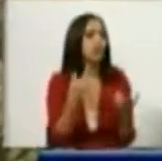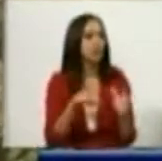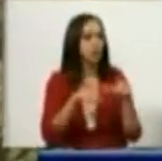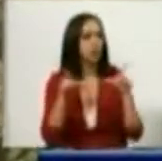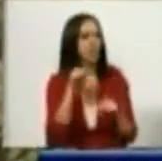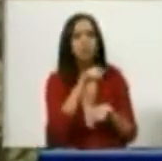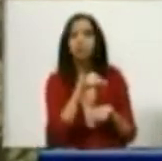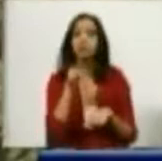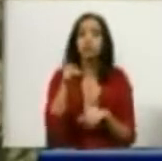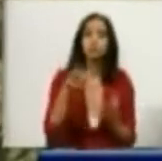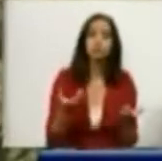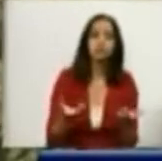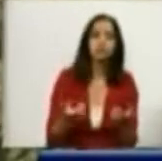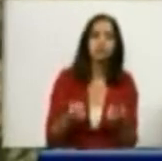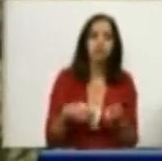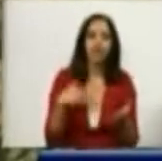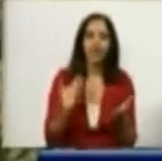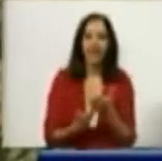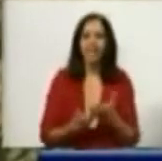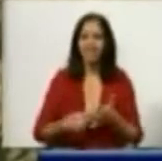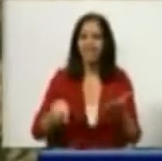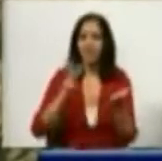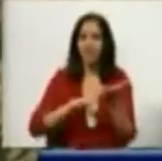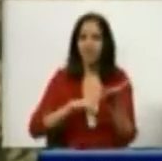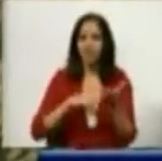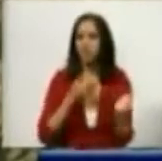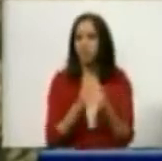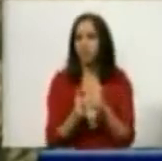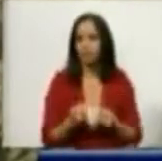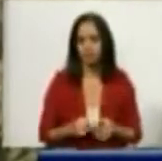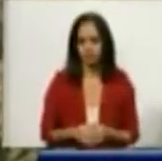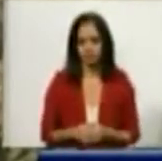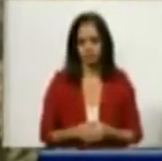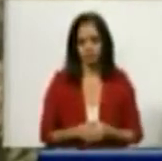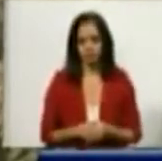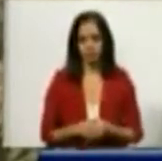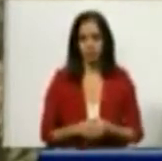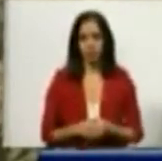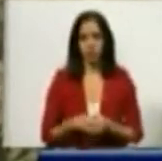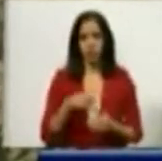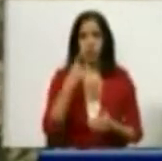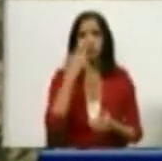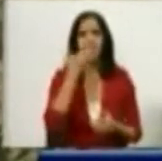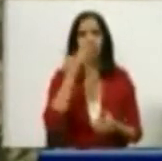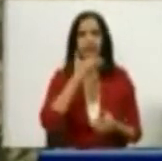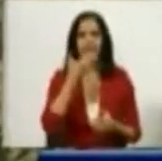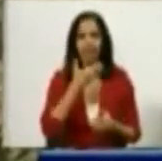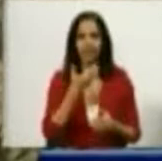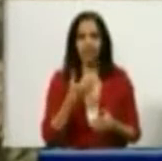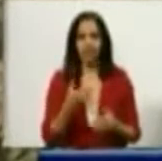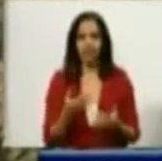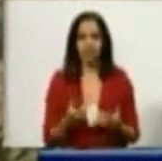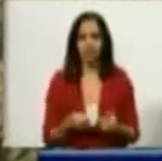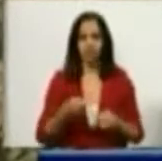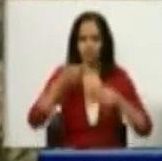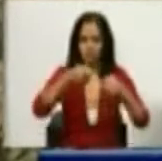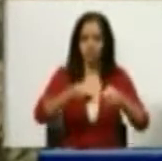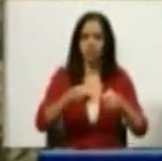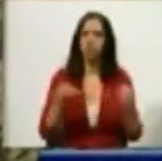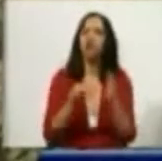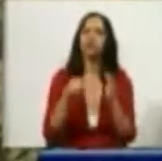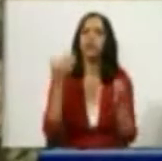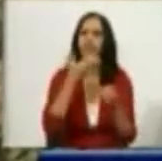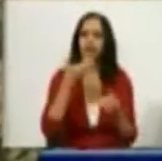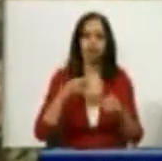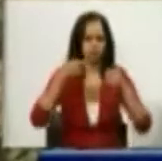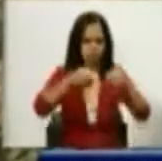tal lado y tú hasta que no supiera la verdad de lo que estaba pasando una carta me comentabas entregaba unas cartas aquí están las cartas